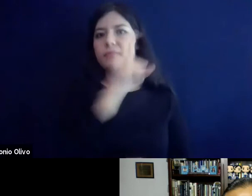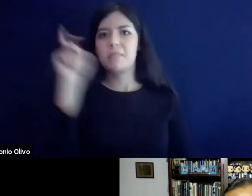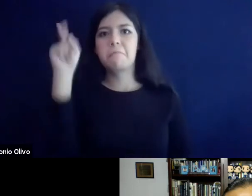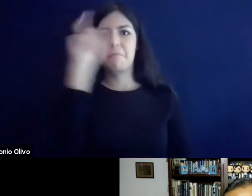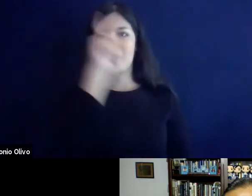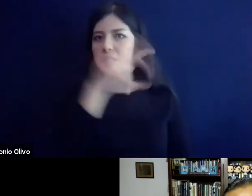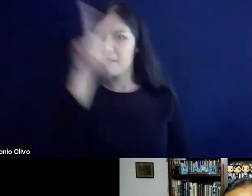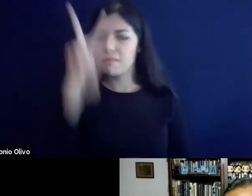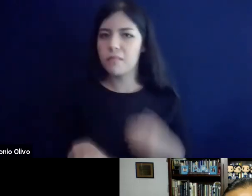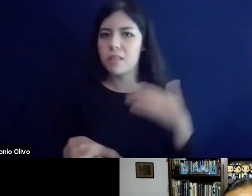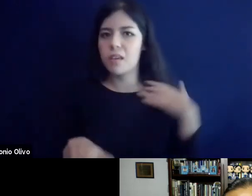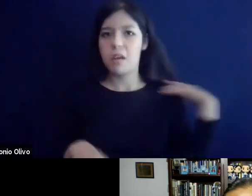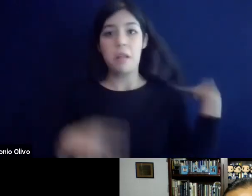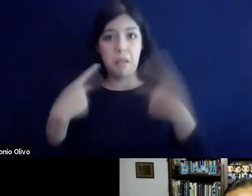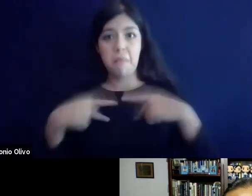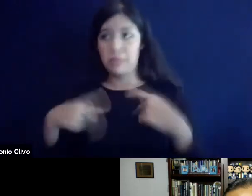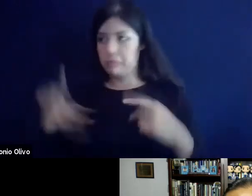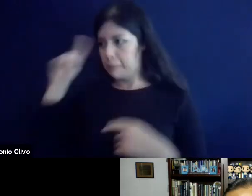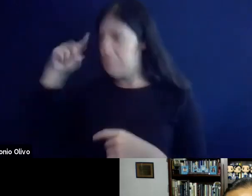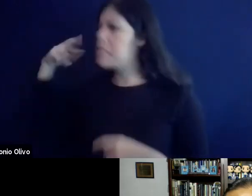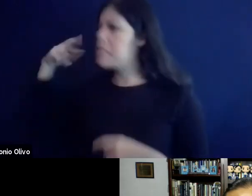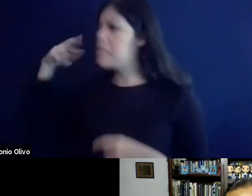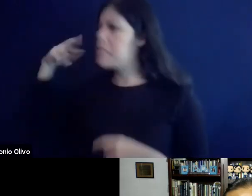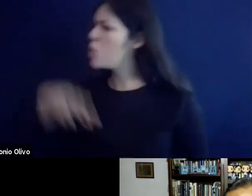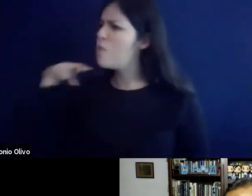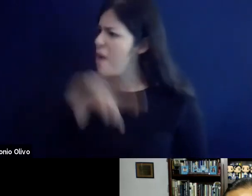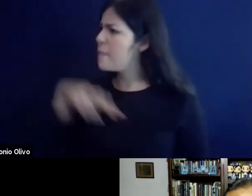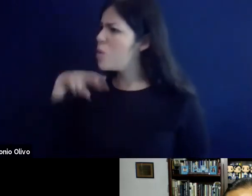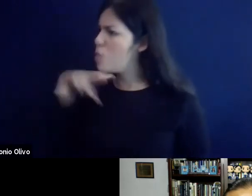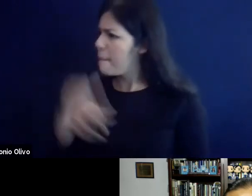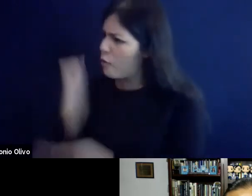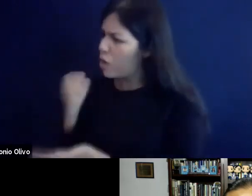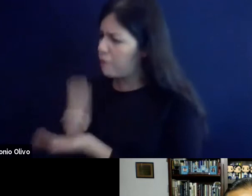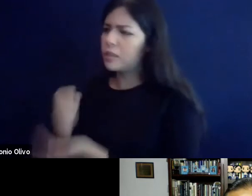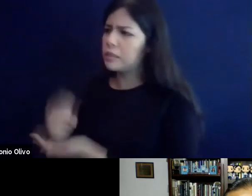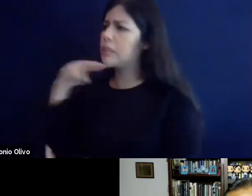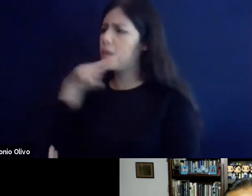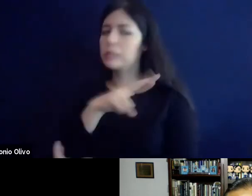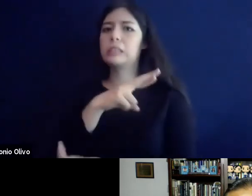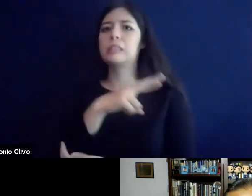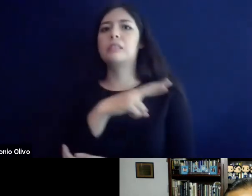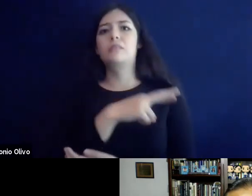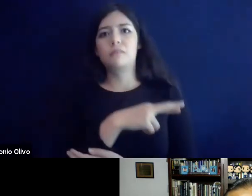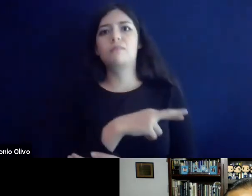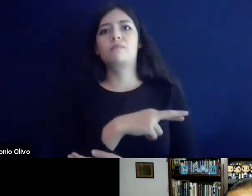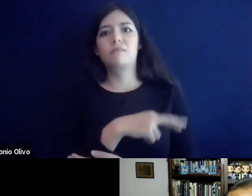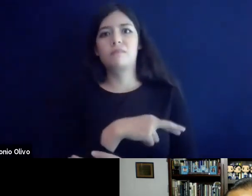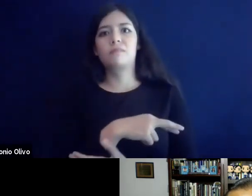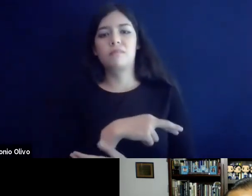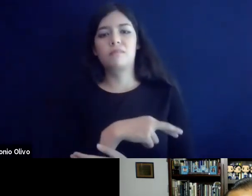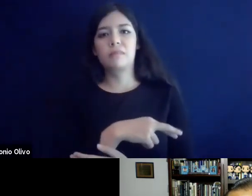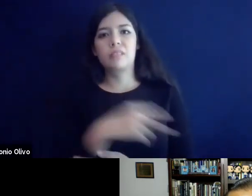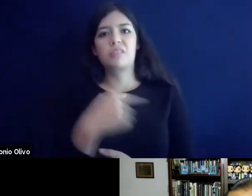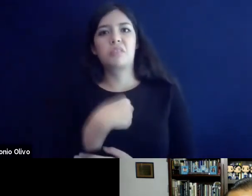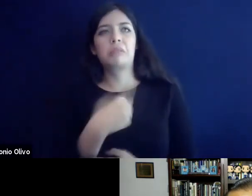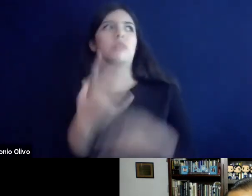y la gente real se enoja. Mi padre y mi madre son hombres y mujeres normales. Y yo soy hombre y mujer. Ya, güey. O